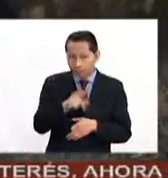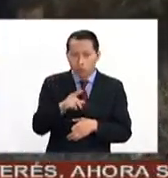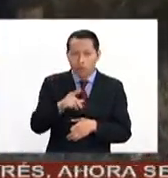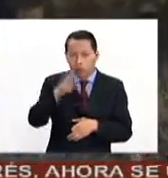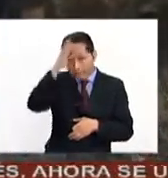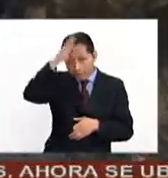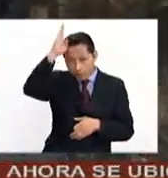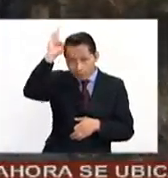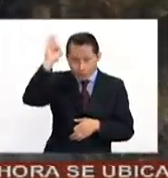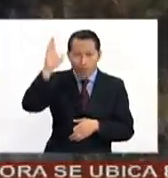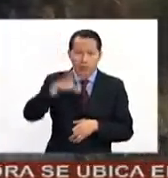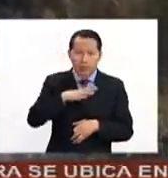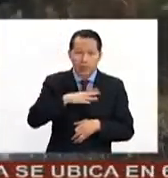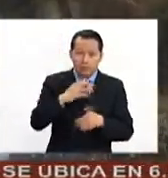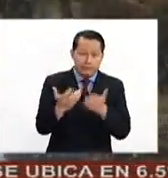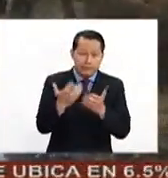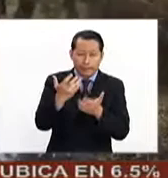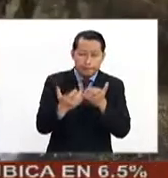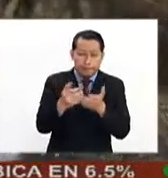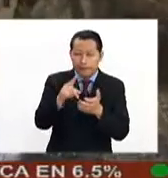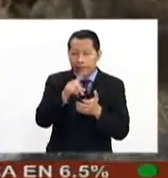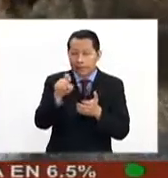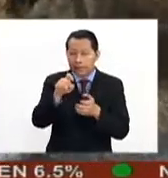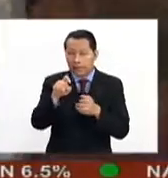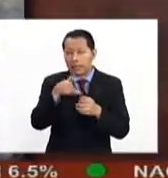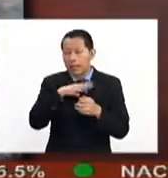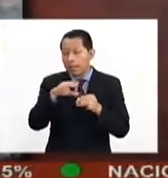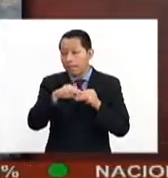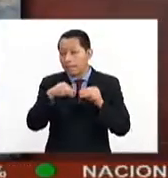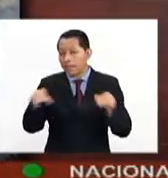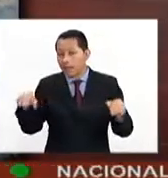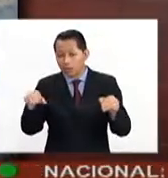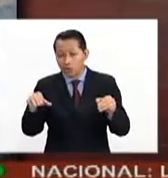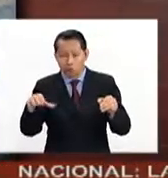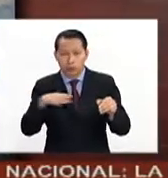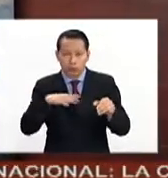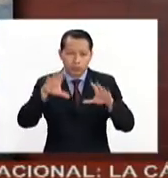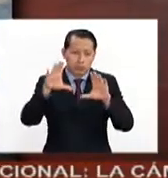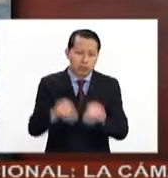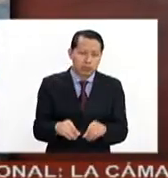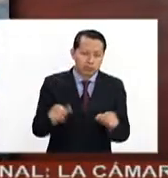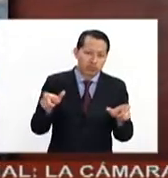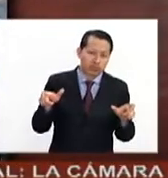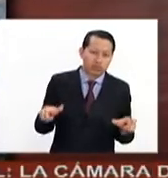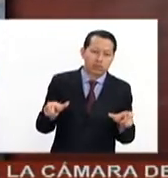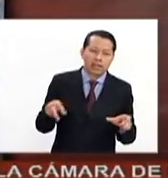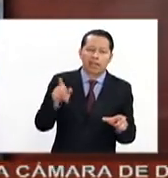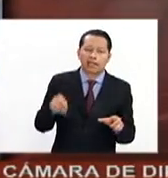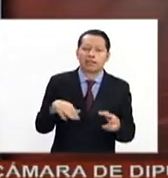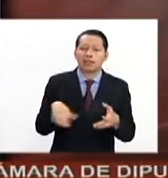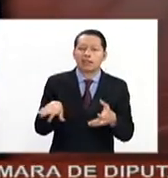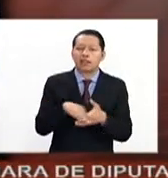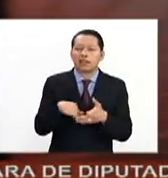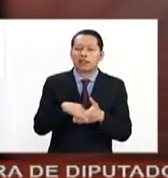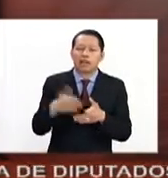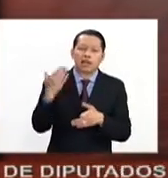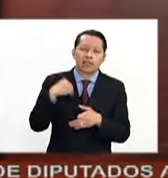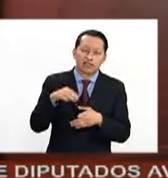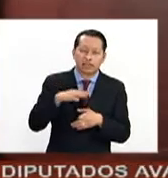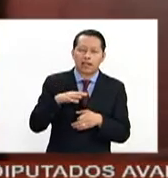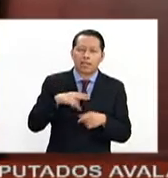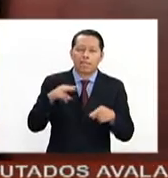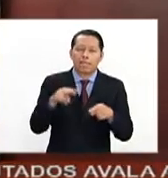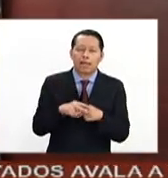contener la quema de aproximadamente 100 metros de pastizal a un costado de lo que fue el parque acuático Atlantis. Hasta el momento